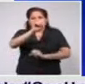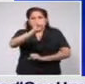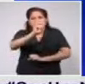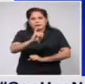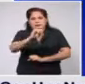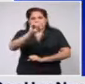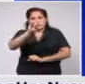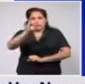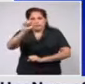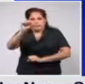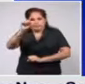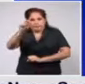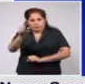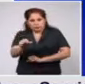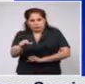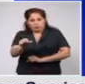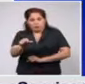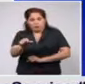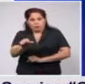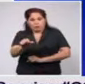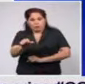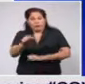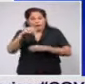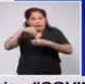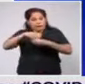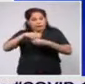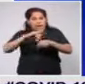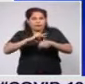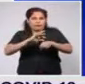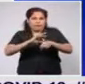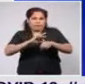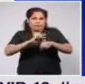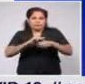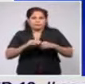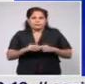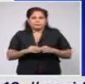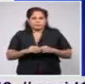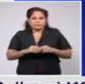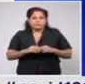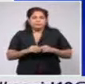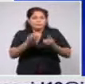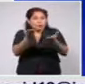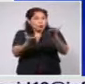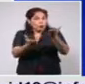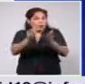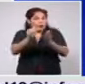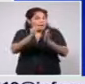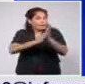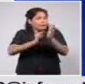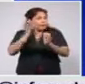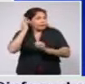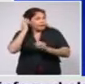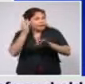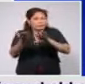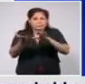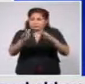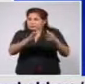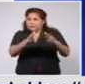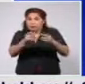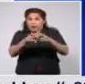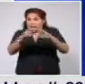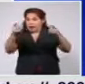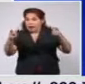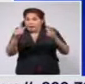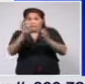17.660 personas con COVID-19. Comparado con el mes de febrero, que ha sido el más alto de toda